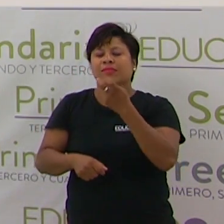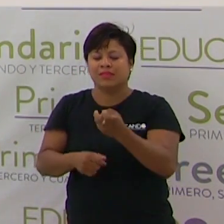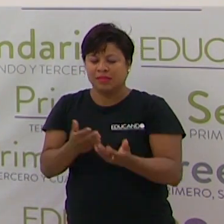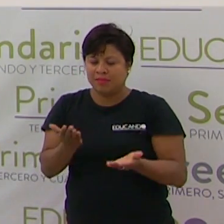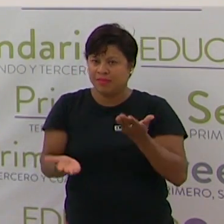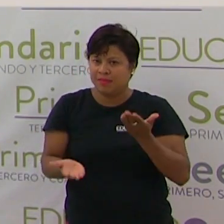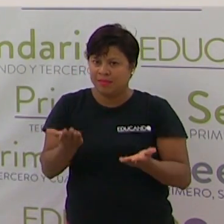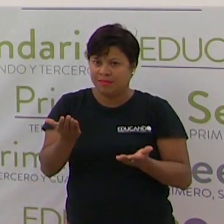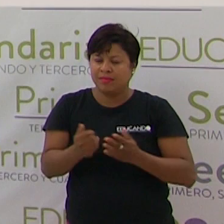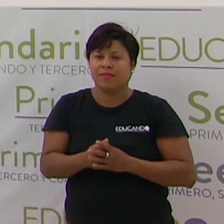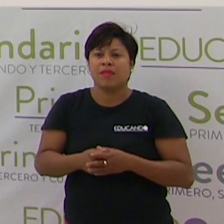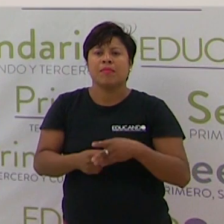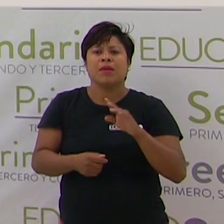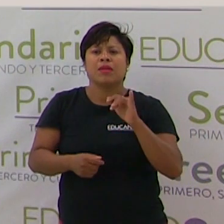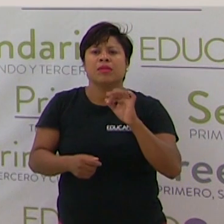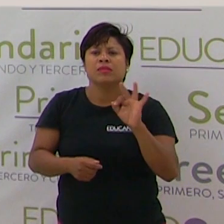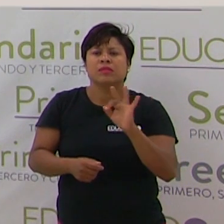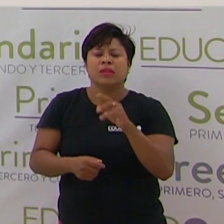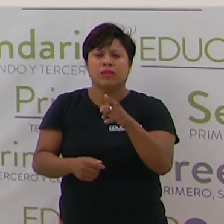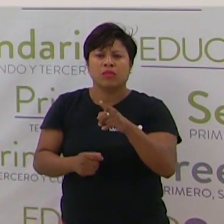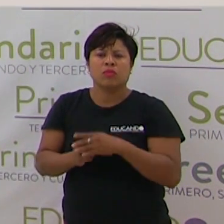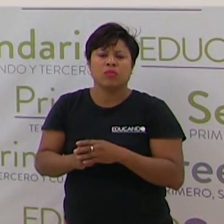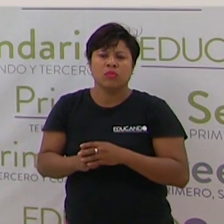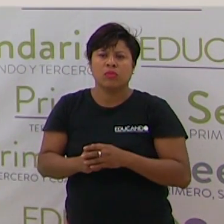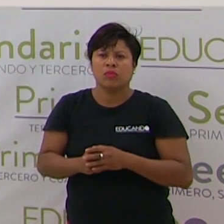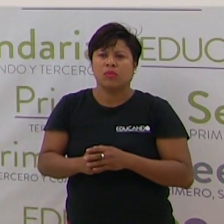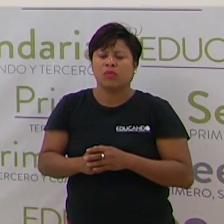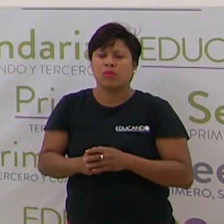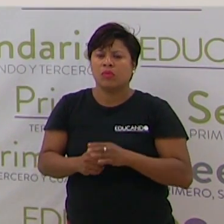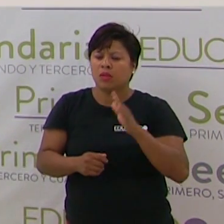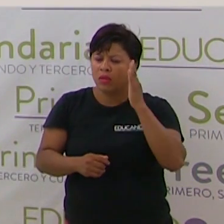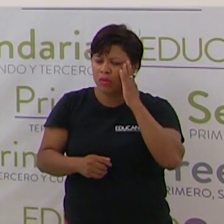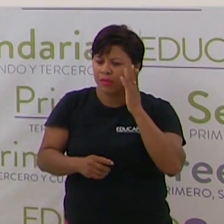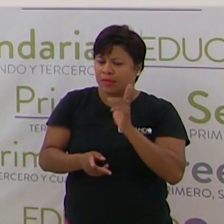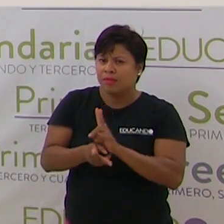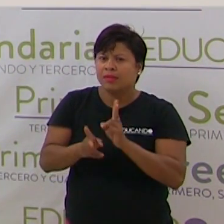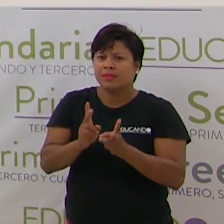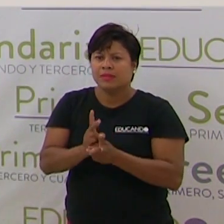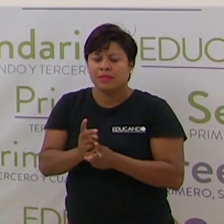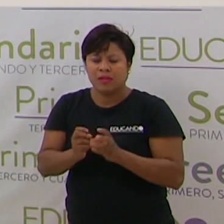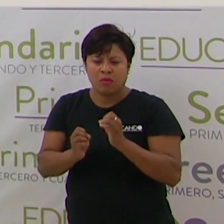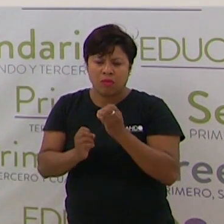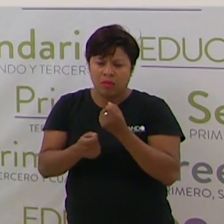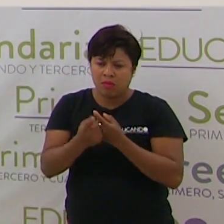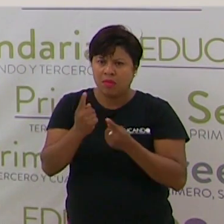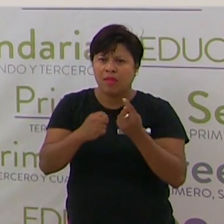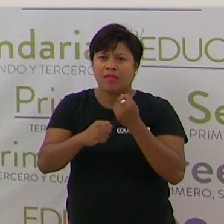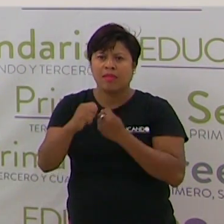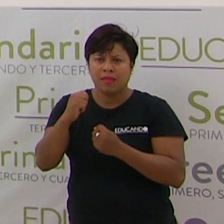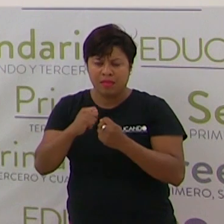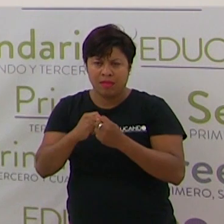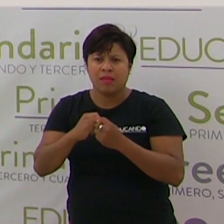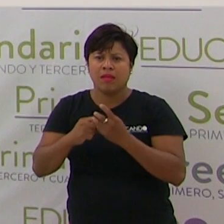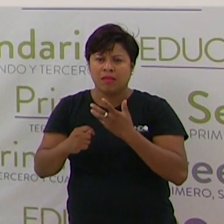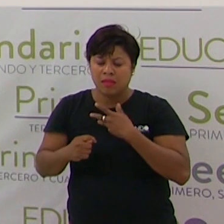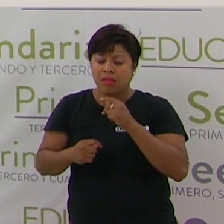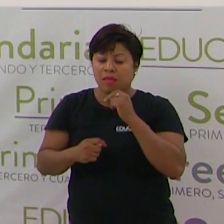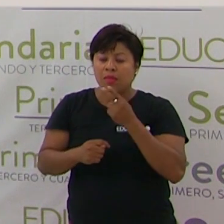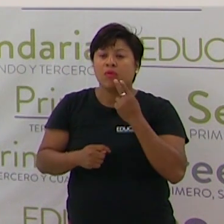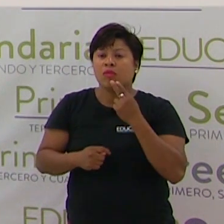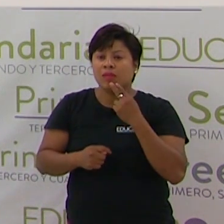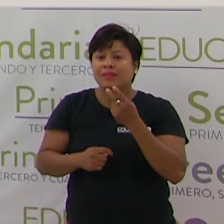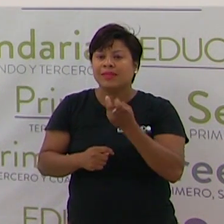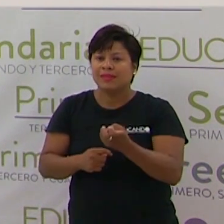¿sí? Pero si tú en casa, por ejemplo, conoces a la vecina que tiene una tienda, ellos utilizan también sus